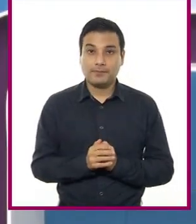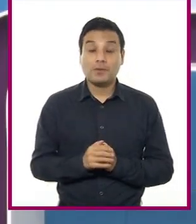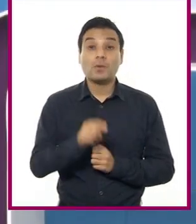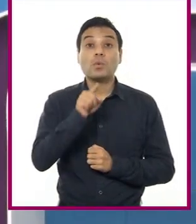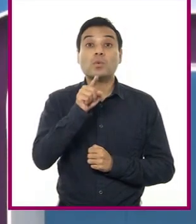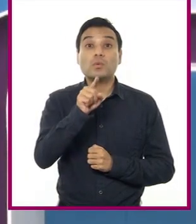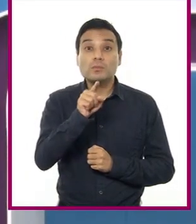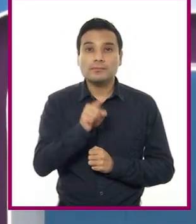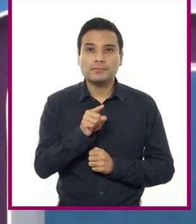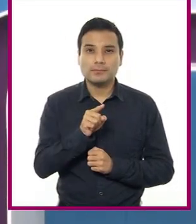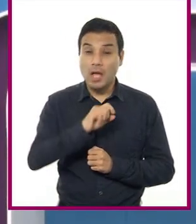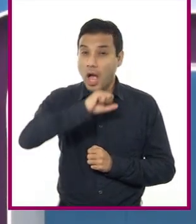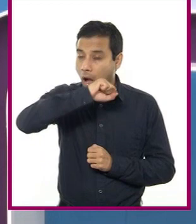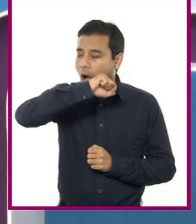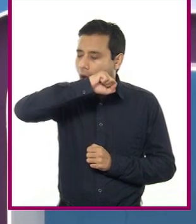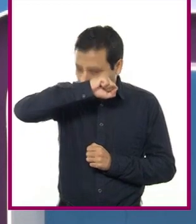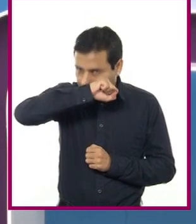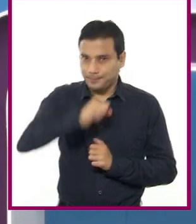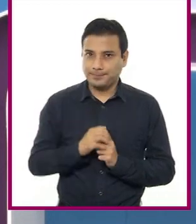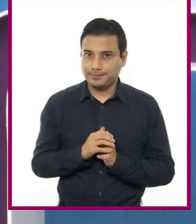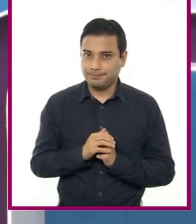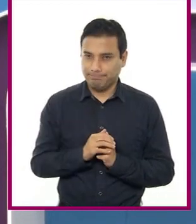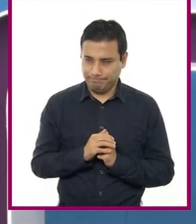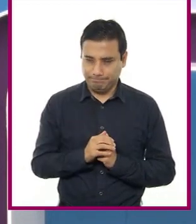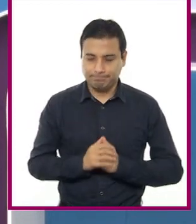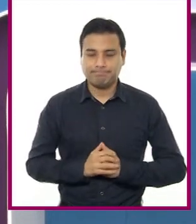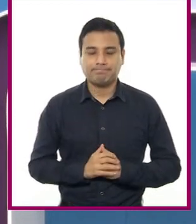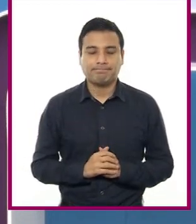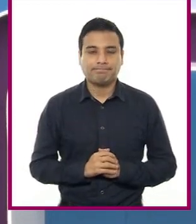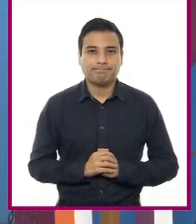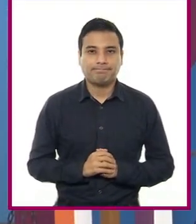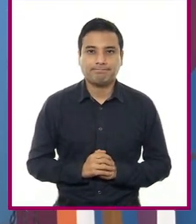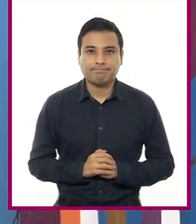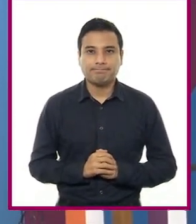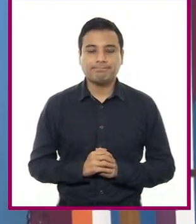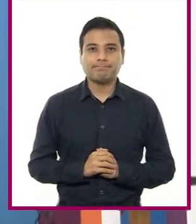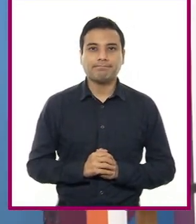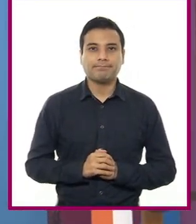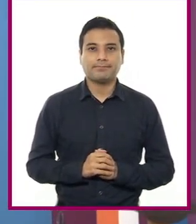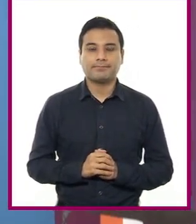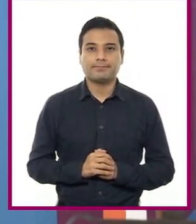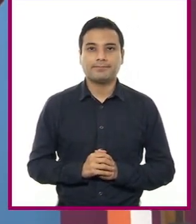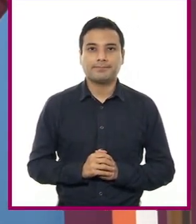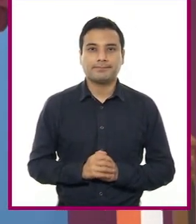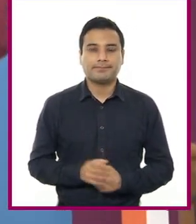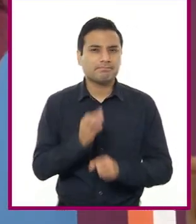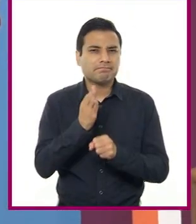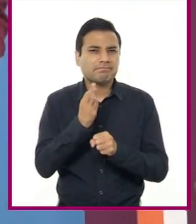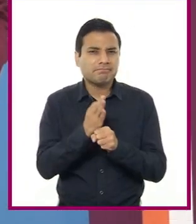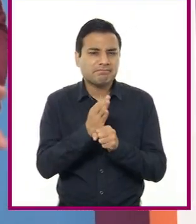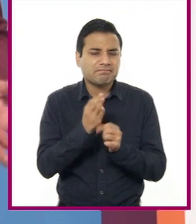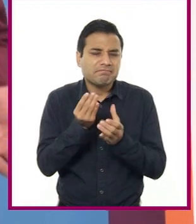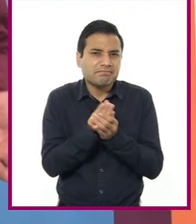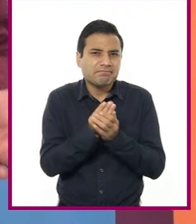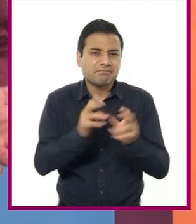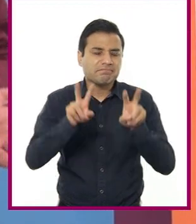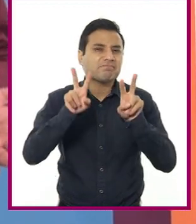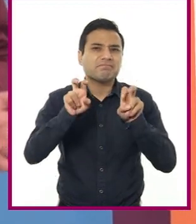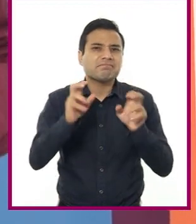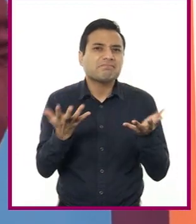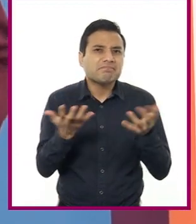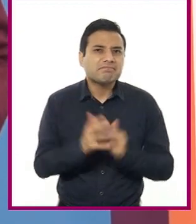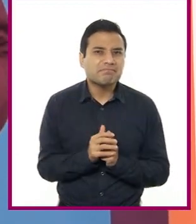necesario, tosan o estornuden en la parte interna del codo. Esta sesión se titula Principios